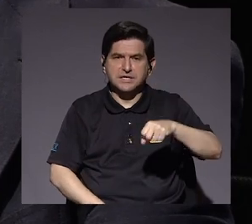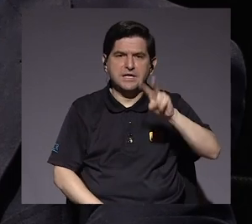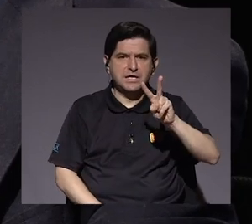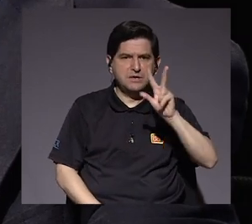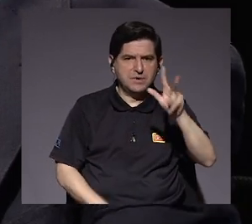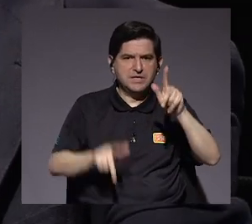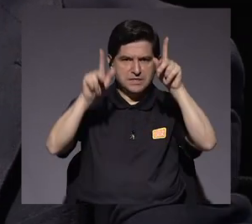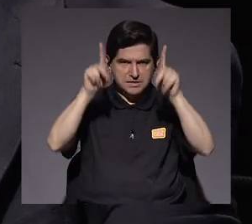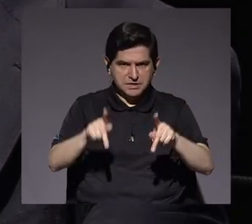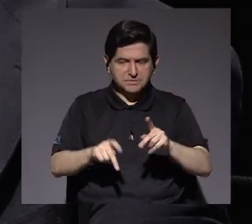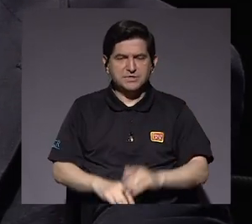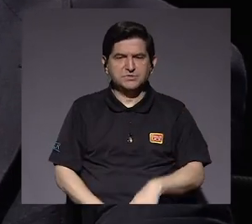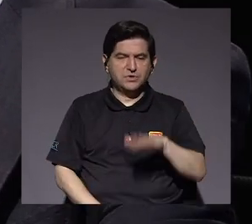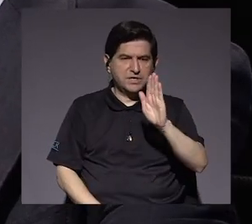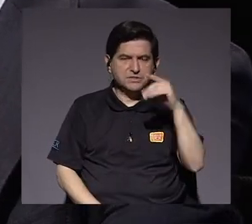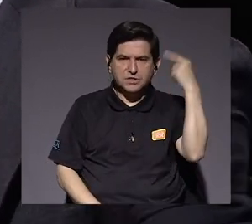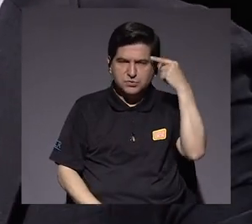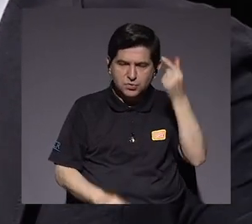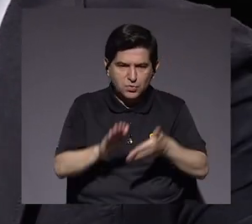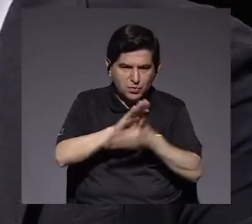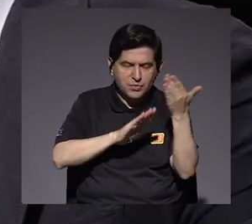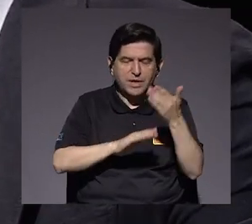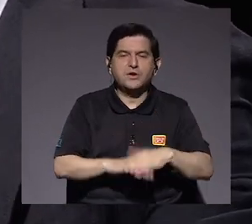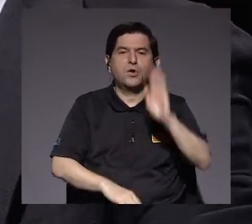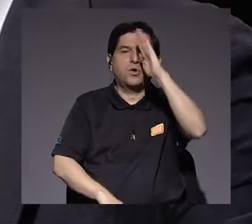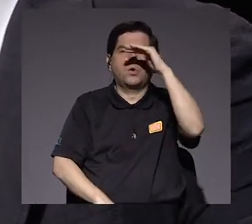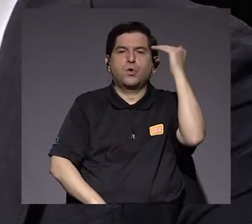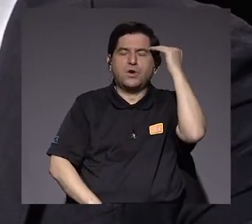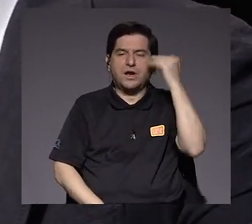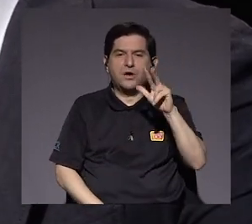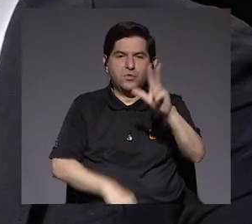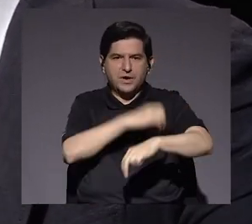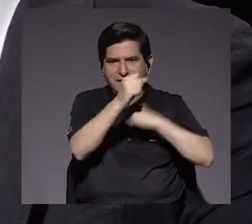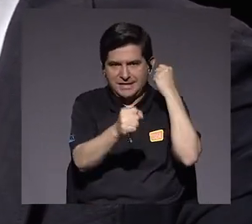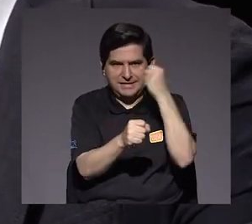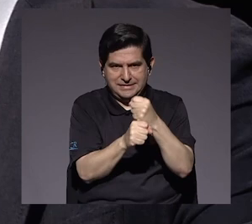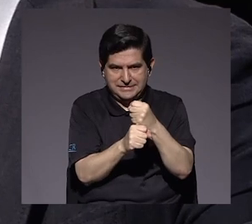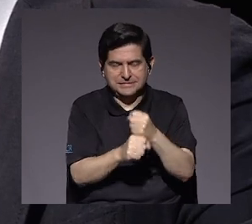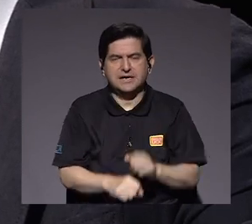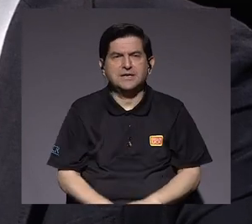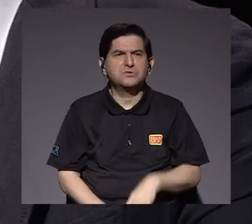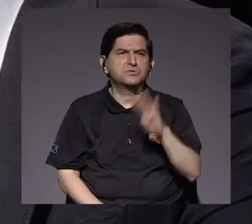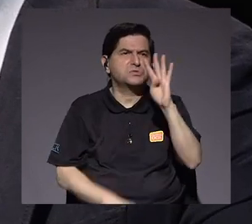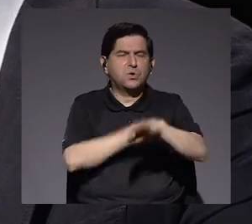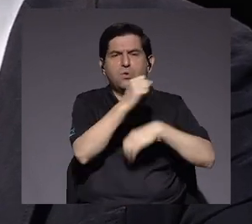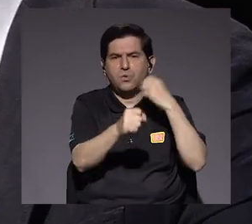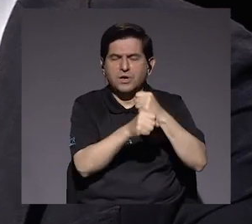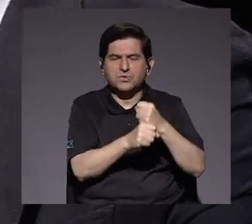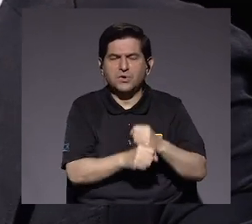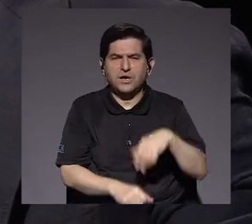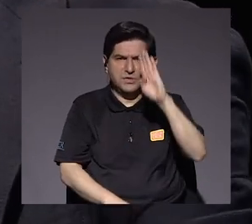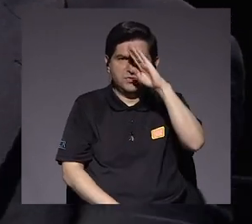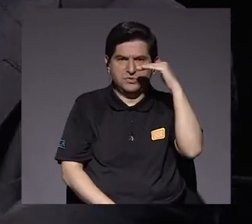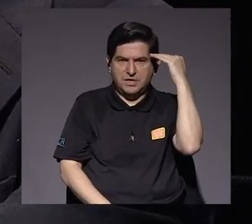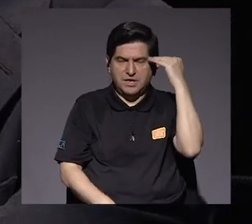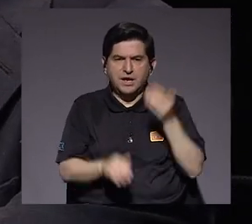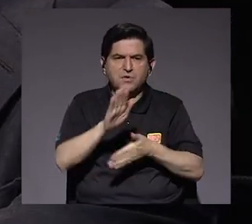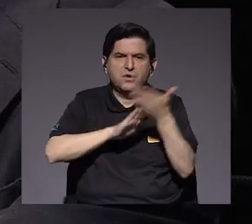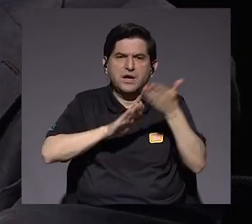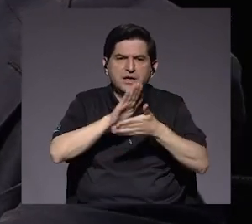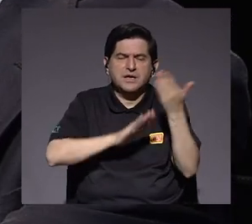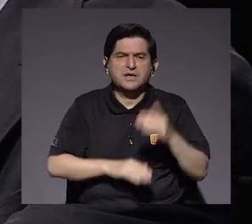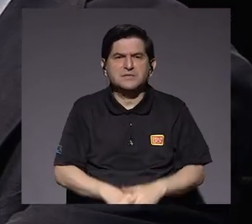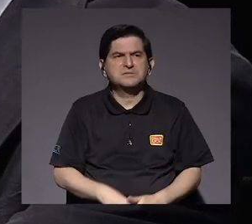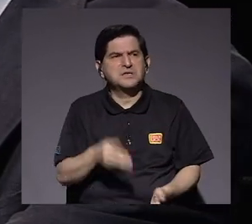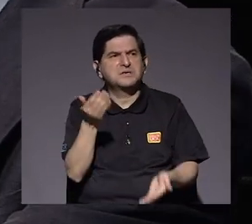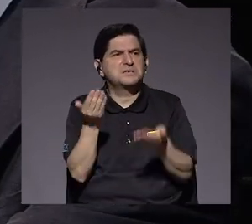que se fueron durante su administración. Llega doña Laura Chinchilla y a 3 años prácticamente, a 4 años de la administración de doña Laura Chinchilla, se habían ido